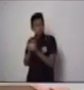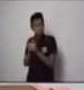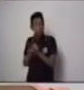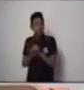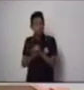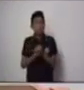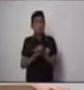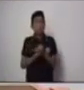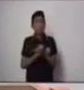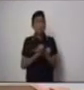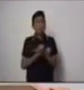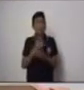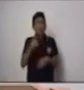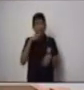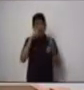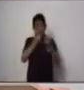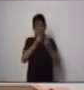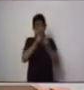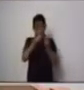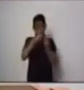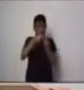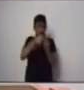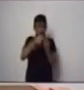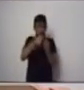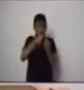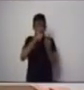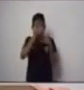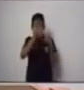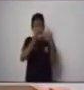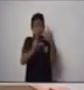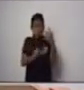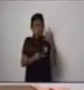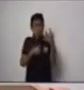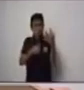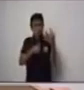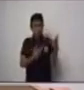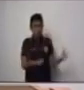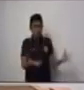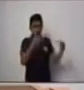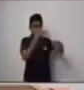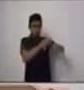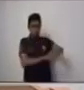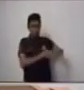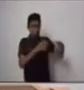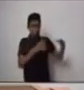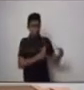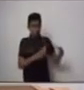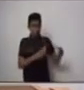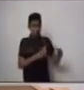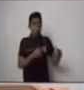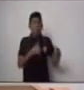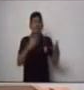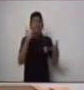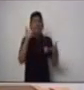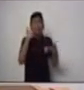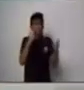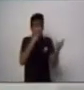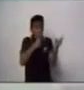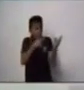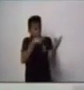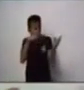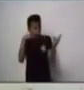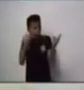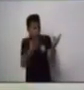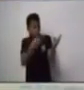Hay arberja y mucho ejote, habas y tiernos elotes. Por allá tomate rojos,